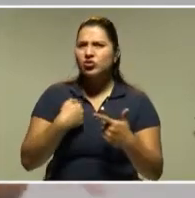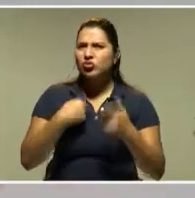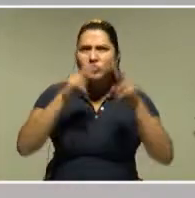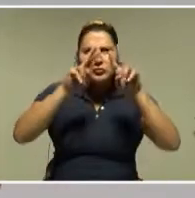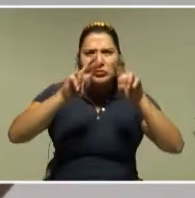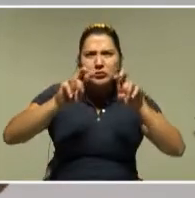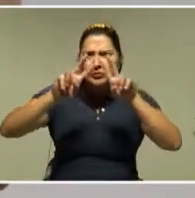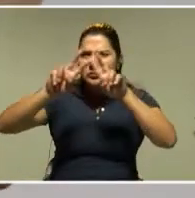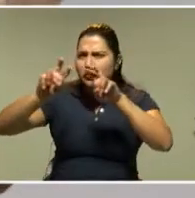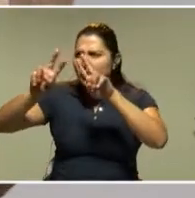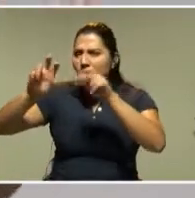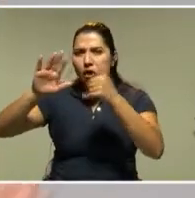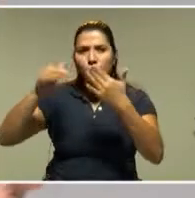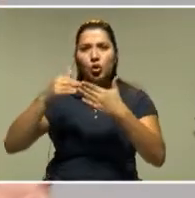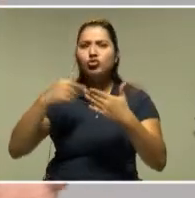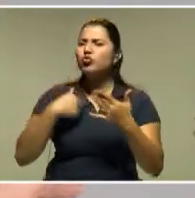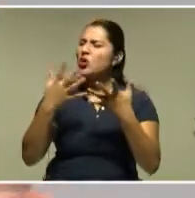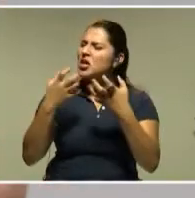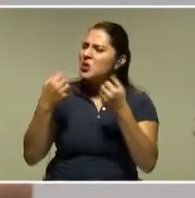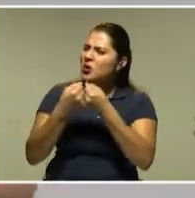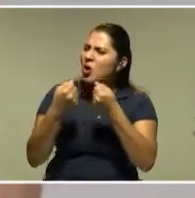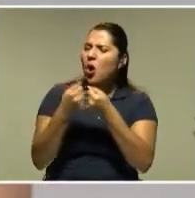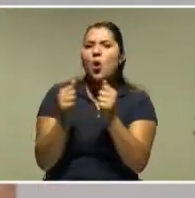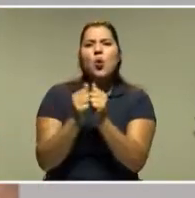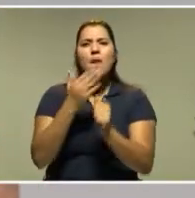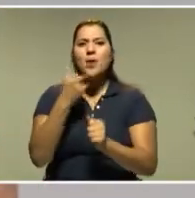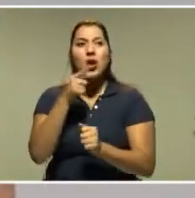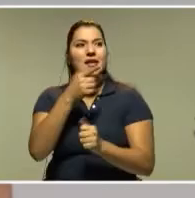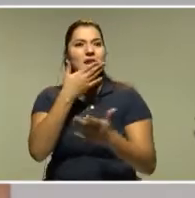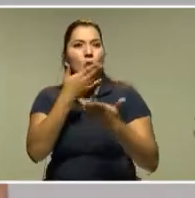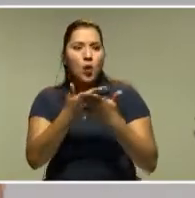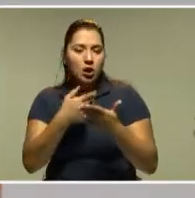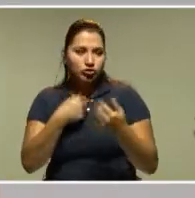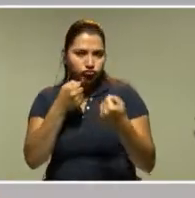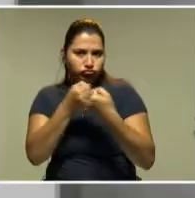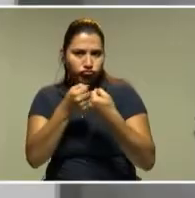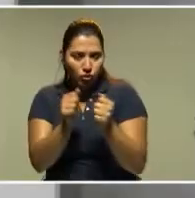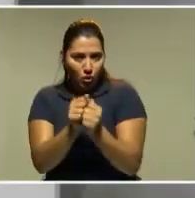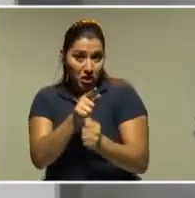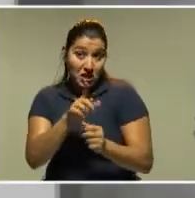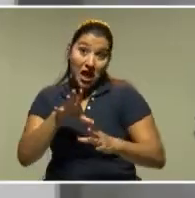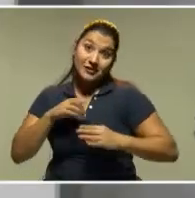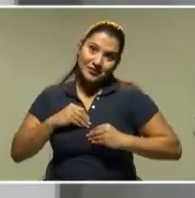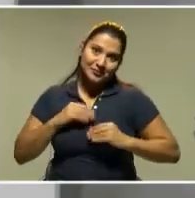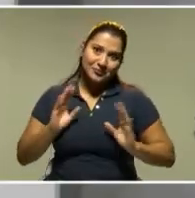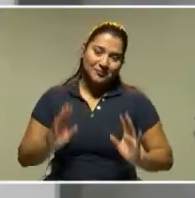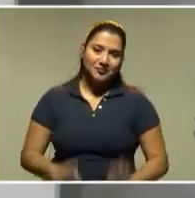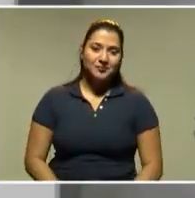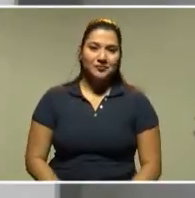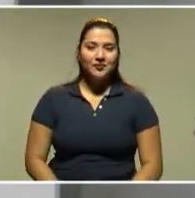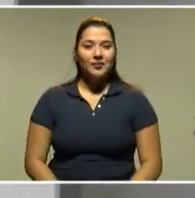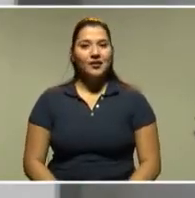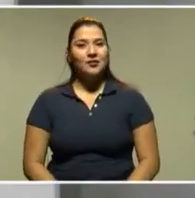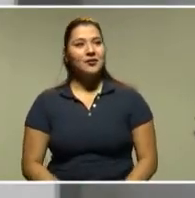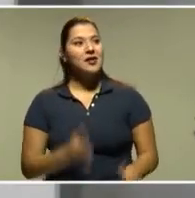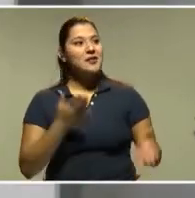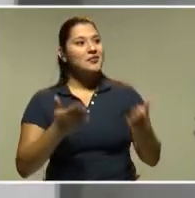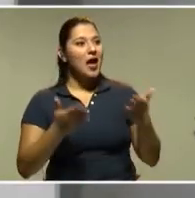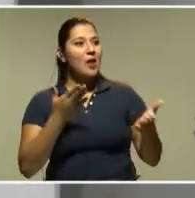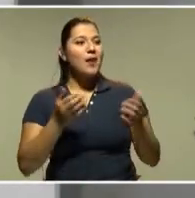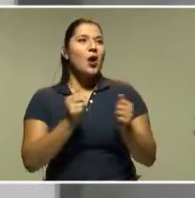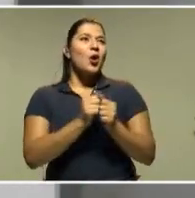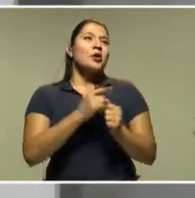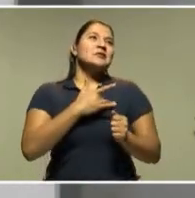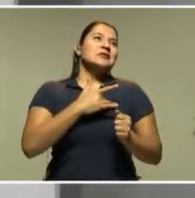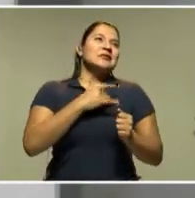todas y quiero pelear con las mejores. Ella es buena, entonces quiero pelear con ella. Yo le dije, y acepto por dicha. Seguro con una